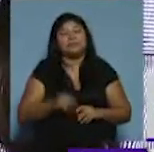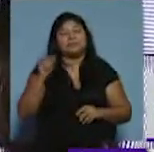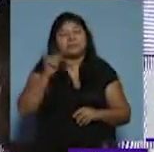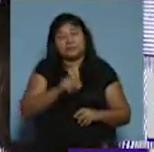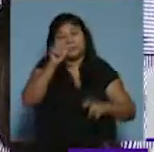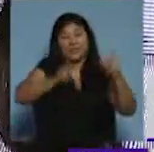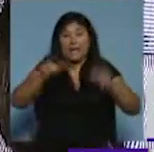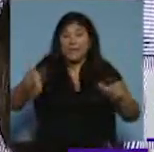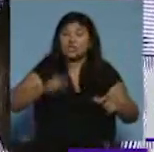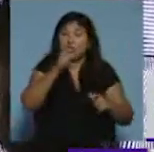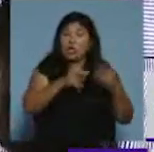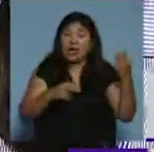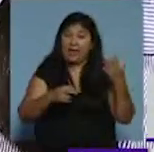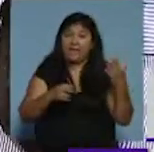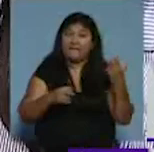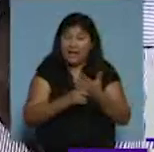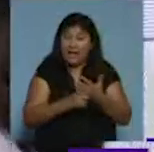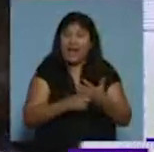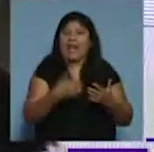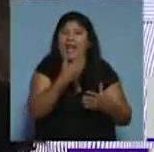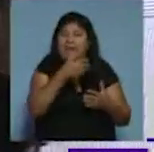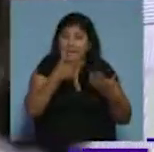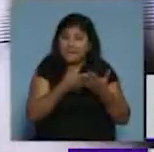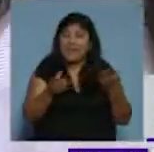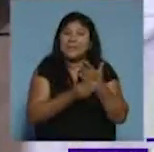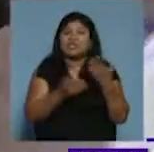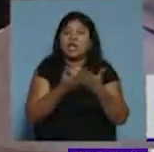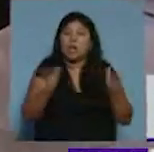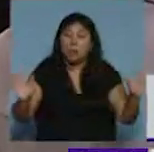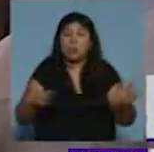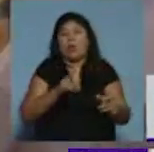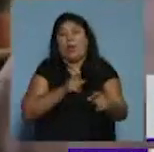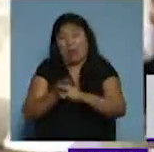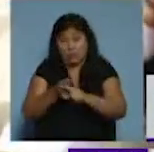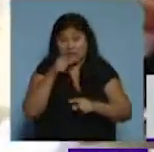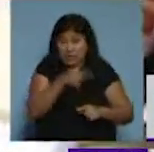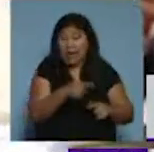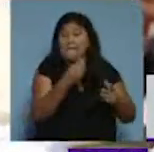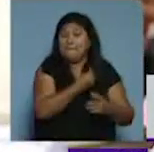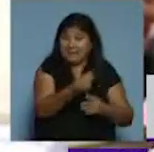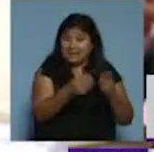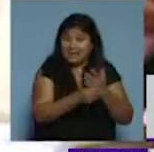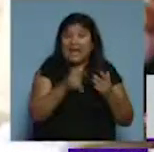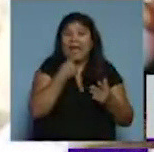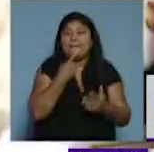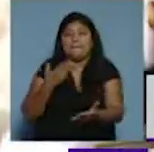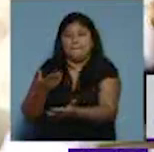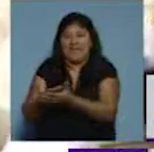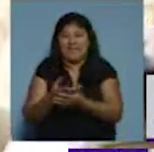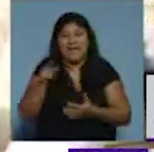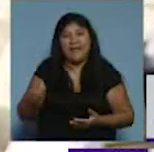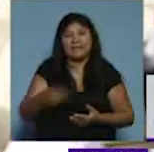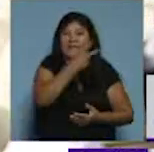la acusación pedía 22 años de cárcel para milagro salá por ejemplo si nosotros también hemos pedido 22 años entendemos